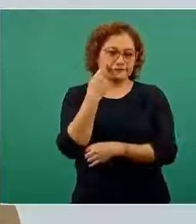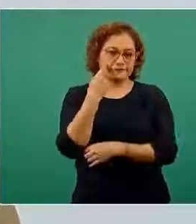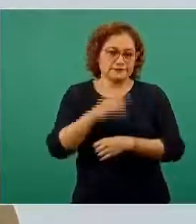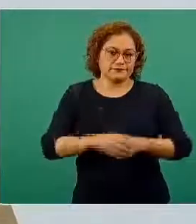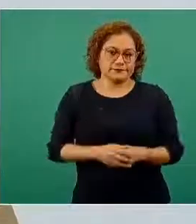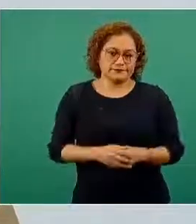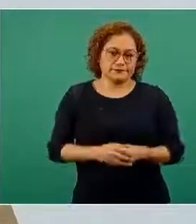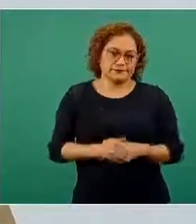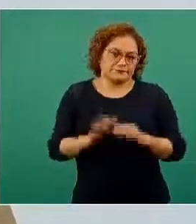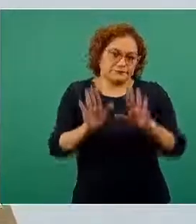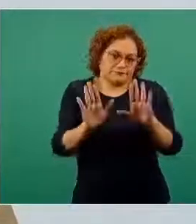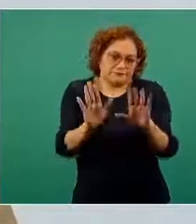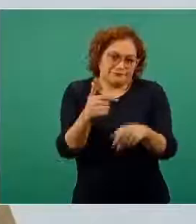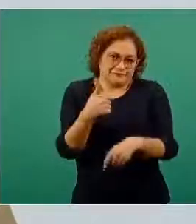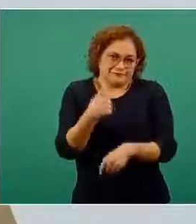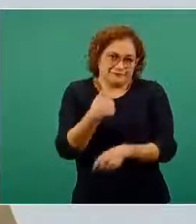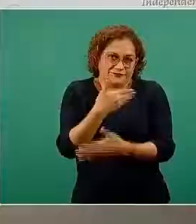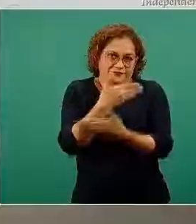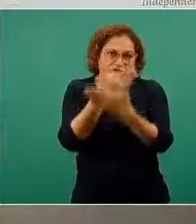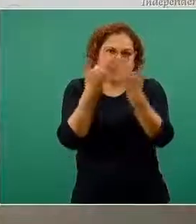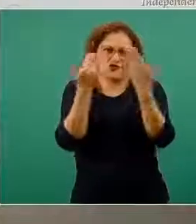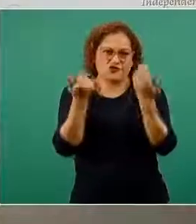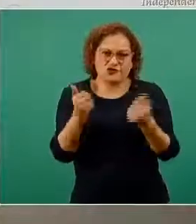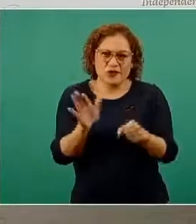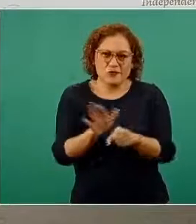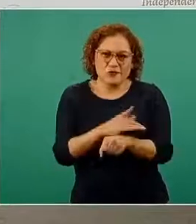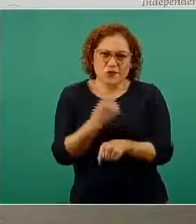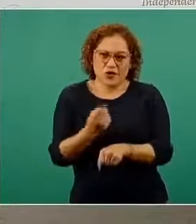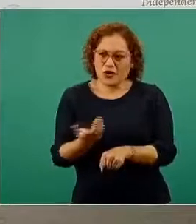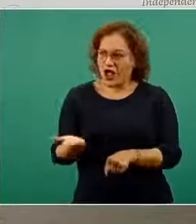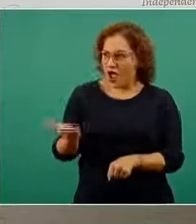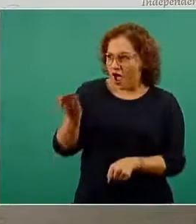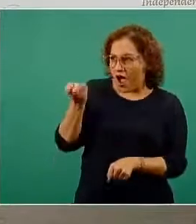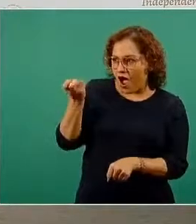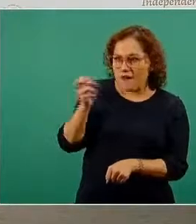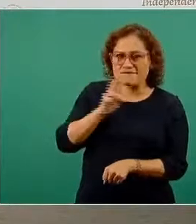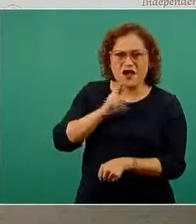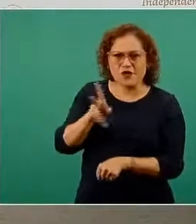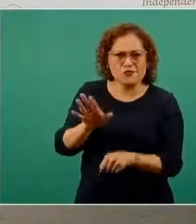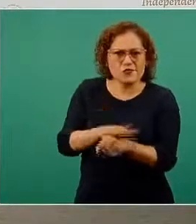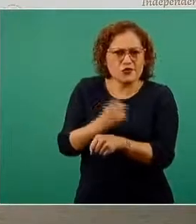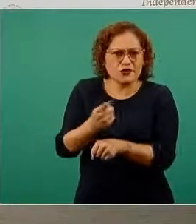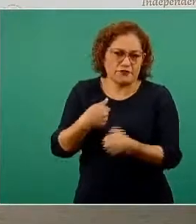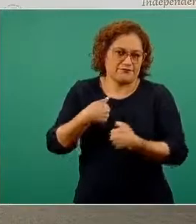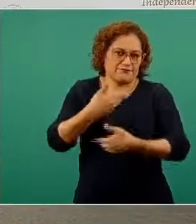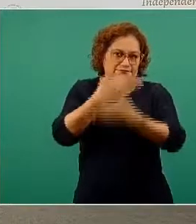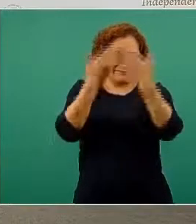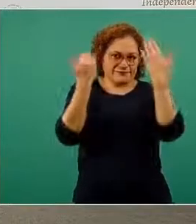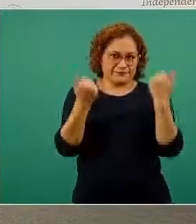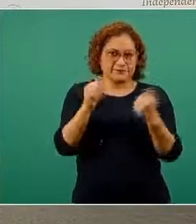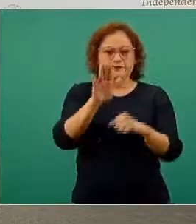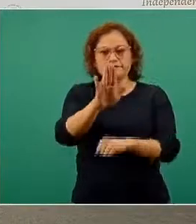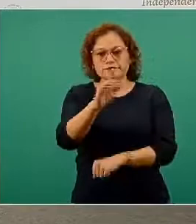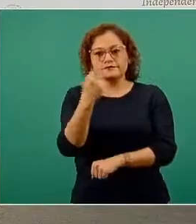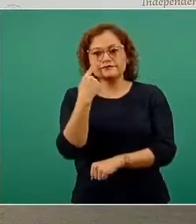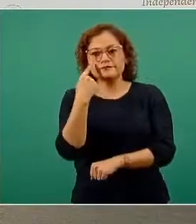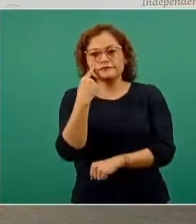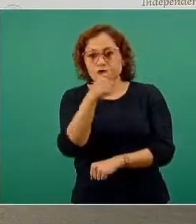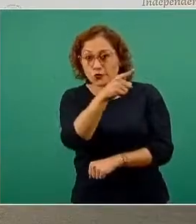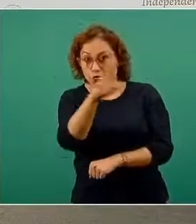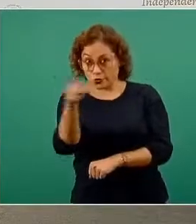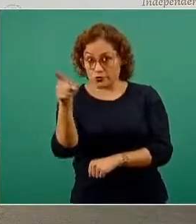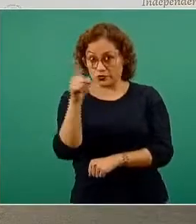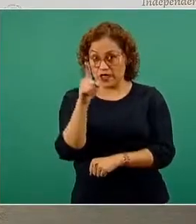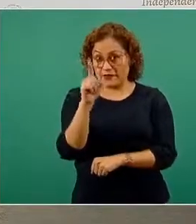no veo por qué, no veo por qué se va a escoger Pfizer. Es muy importante recordar que las vacunas que están